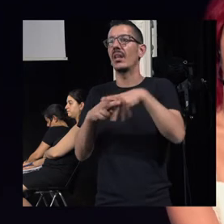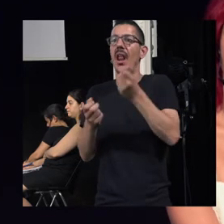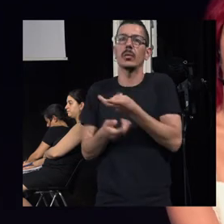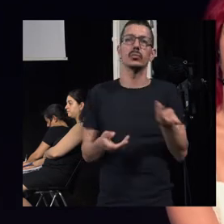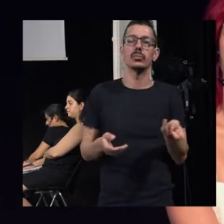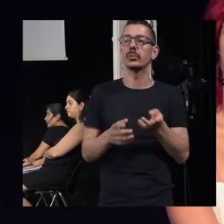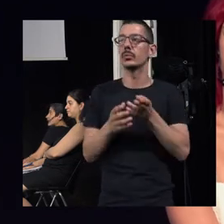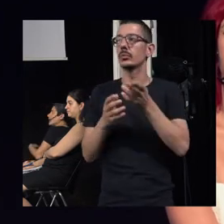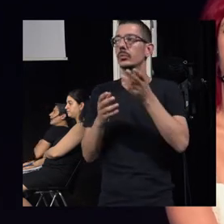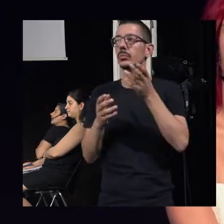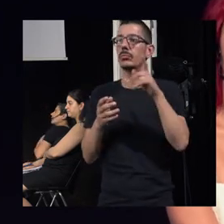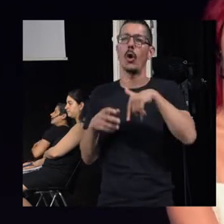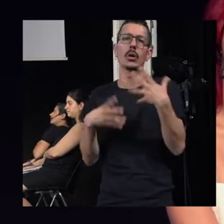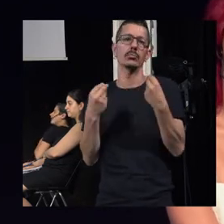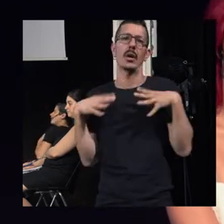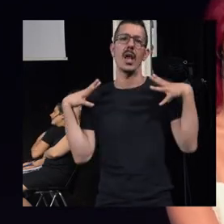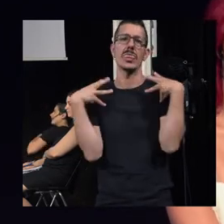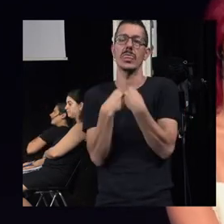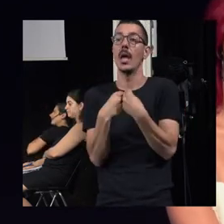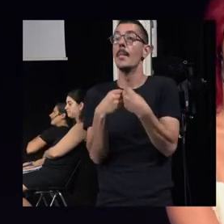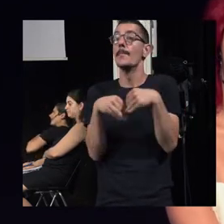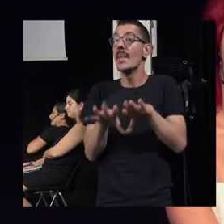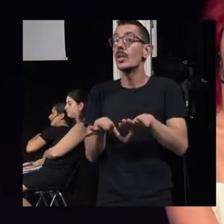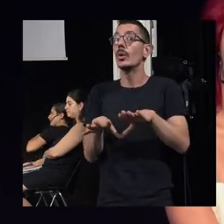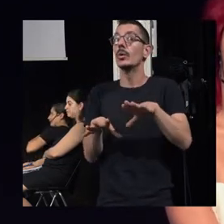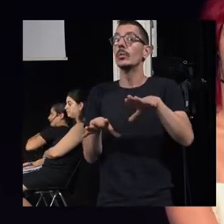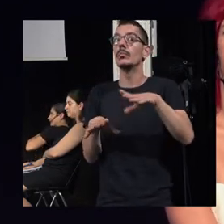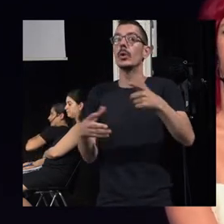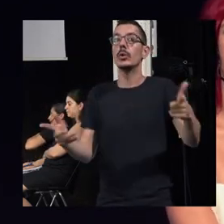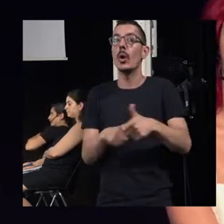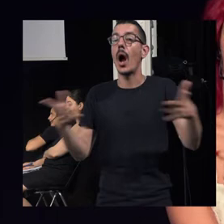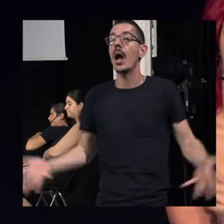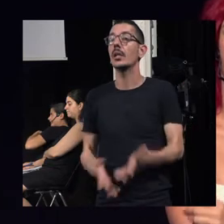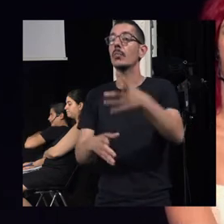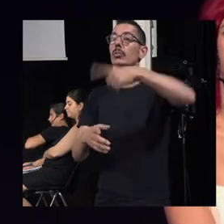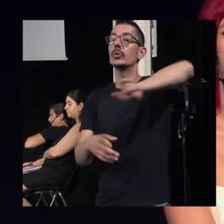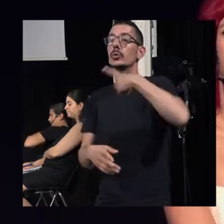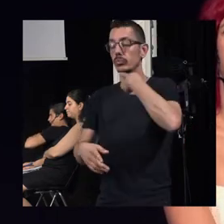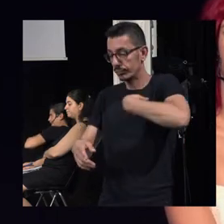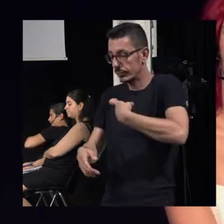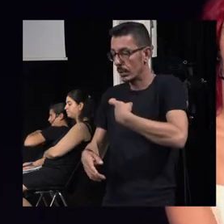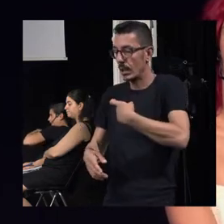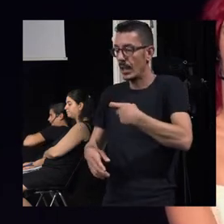interactuamos, no va a ser el caso porque hoy somos muchas personas, pero preguntaros a vosotras mismas qué identidad étnica tenéis.